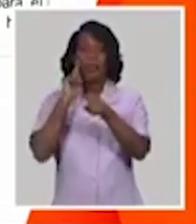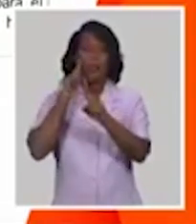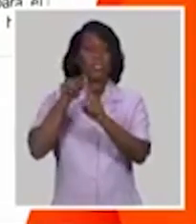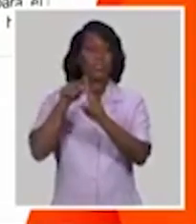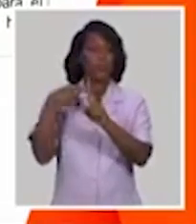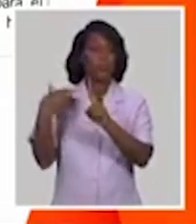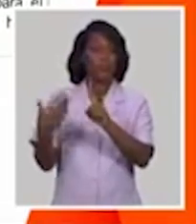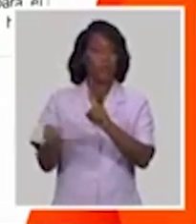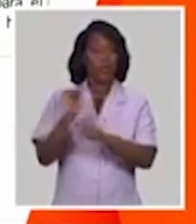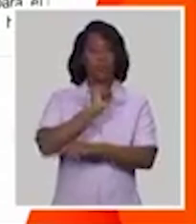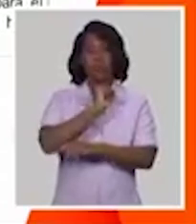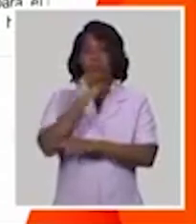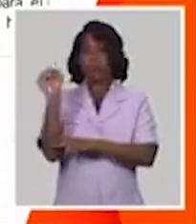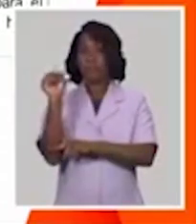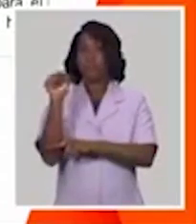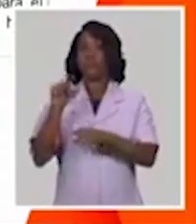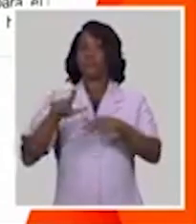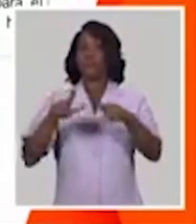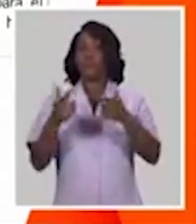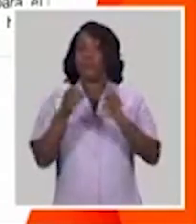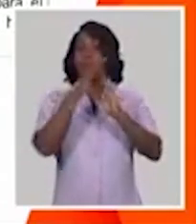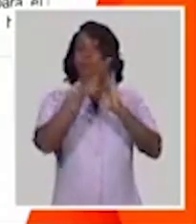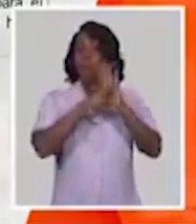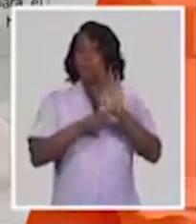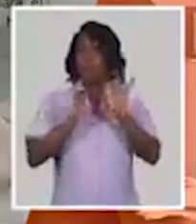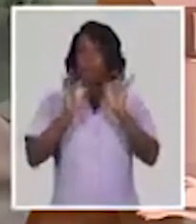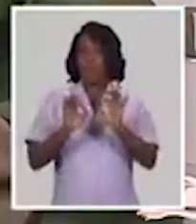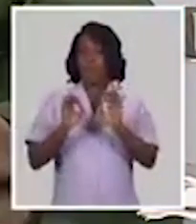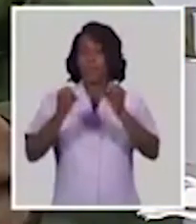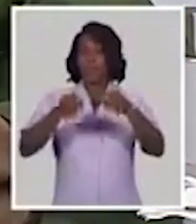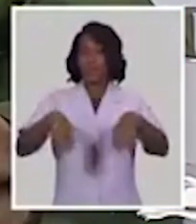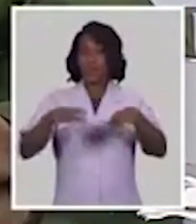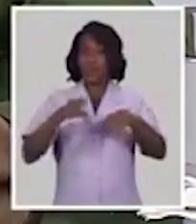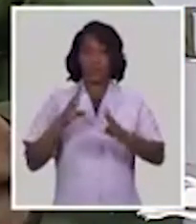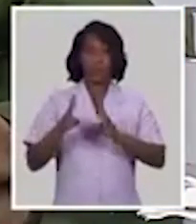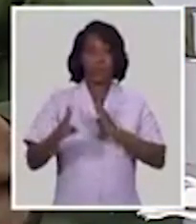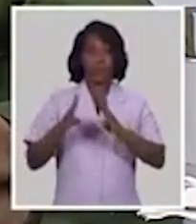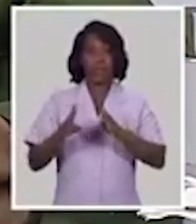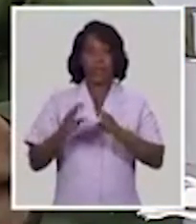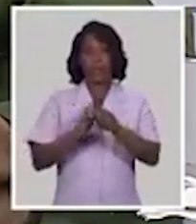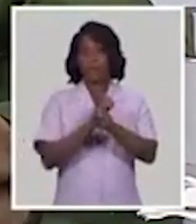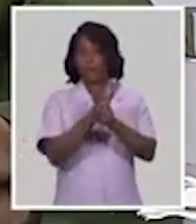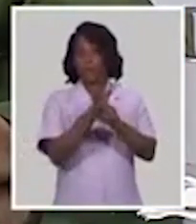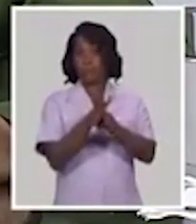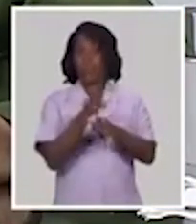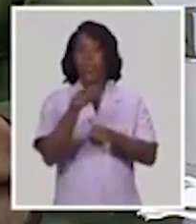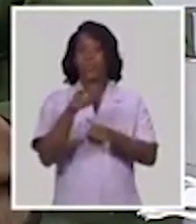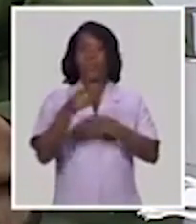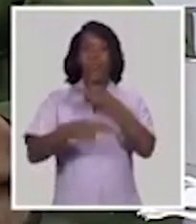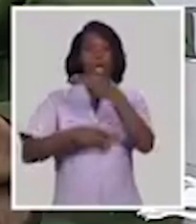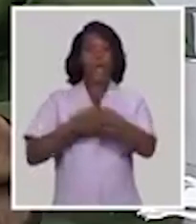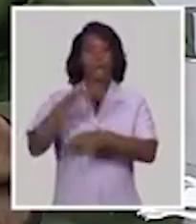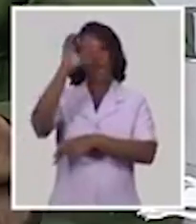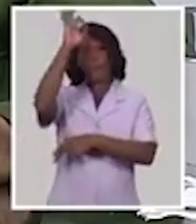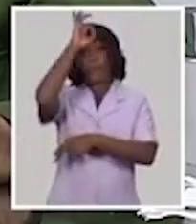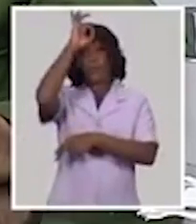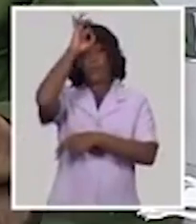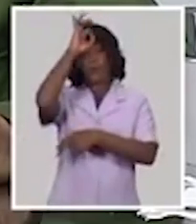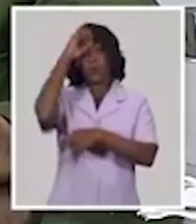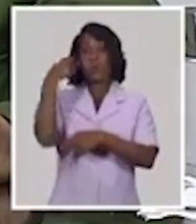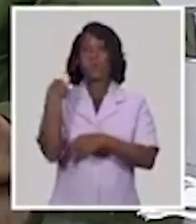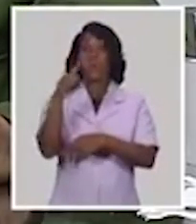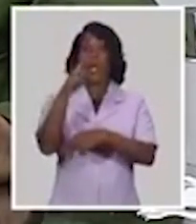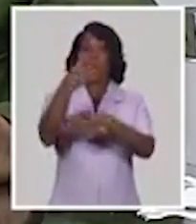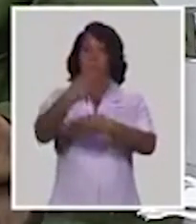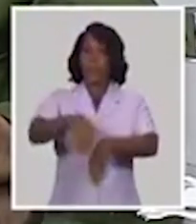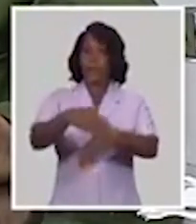hacer cumplir las medidas aprobadas en esta fase epidémica. Por eso se crearán grupos de trabajo de inspección para